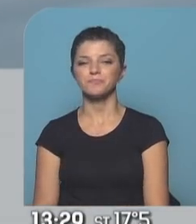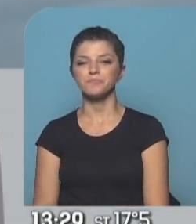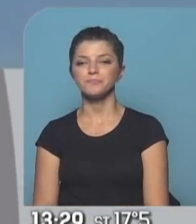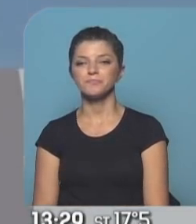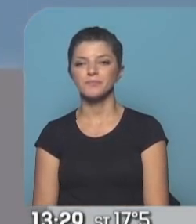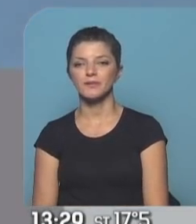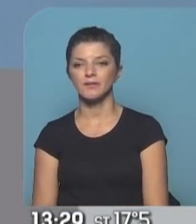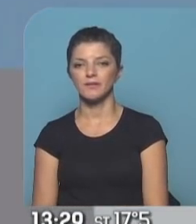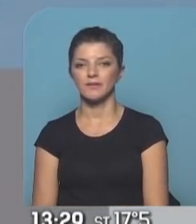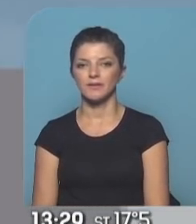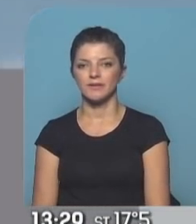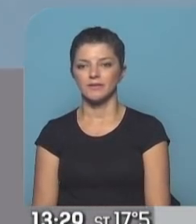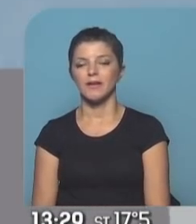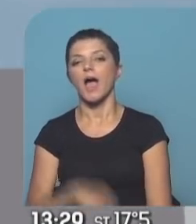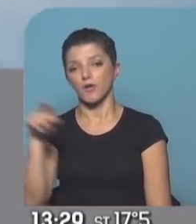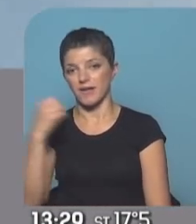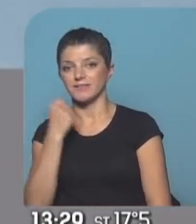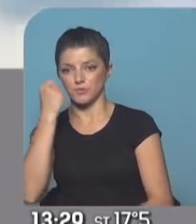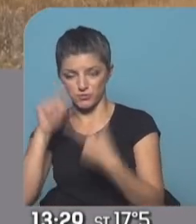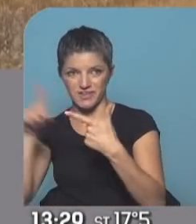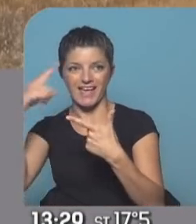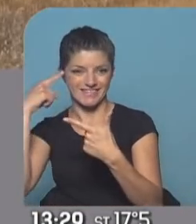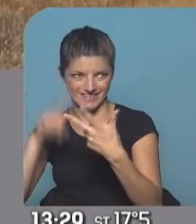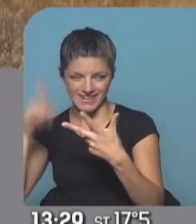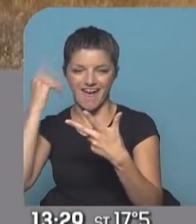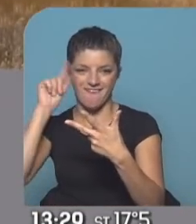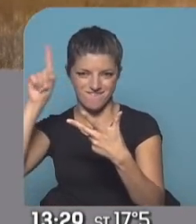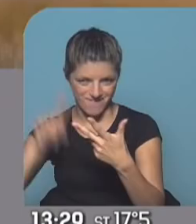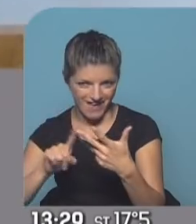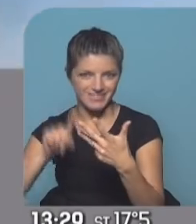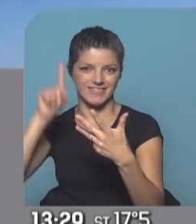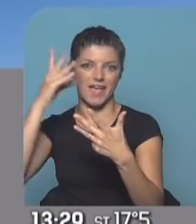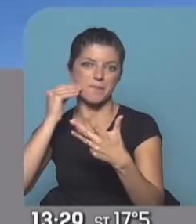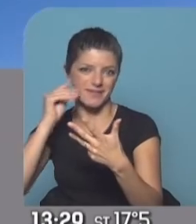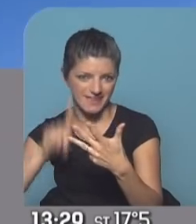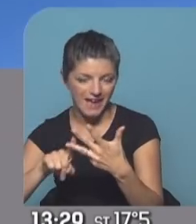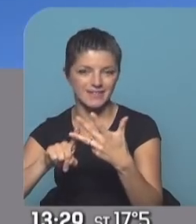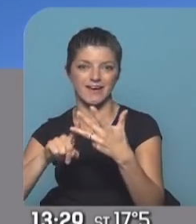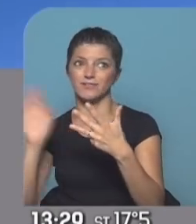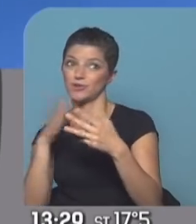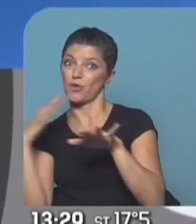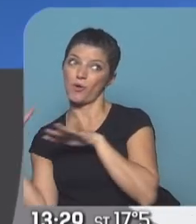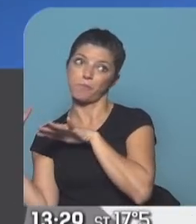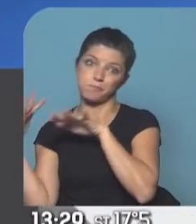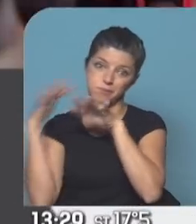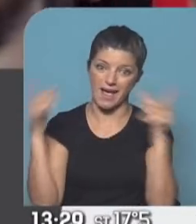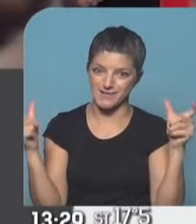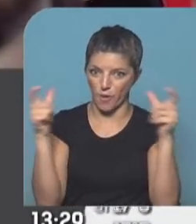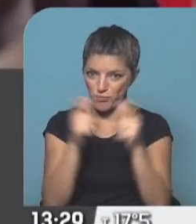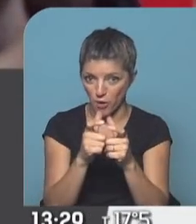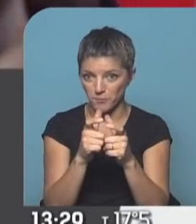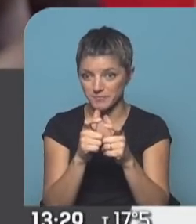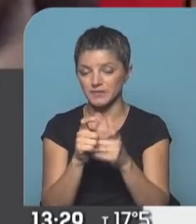allí irán el ruso, el chino, el francés, la británica Theresa May. En fin, este escenario de la